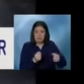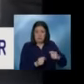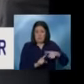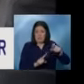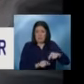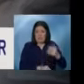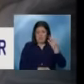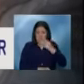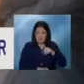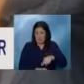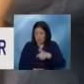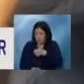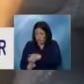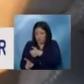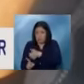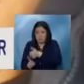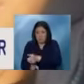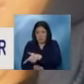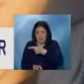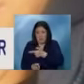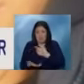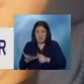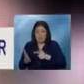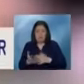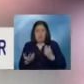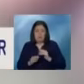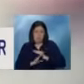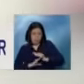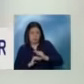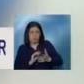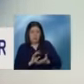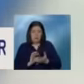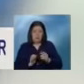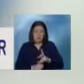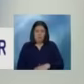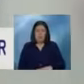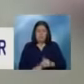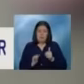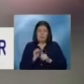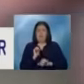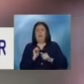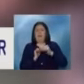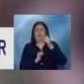Lo mataron con su propia arma por defender su celular. ¡Mi hermano!